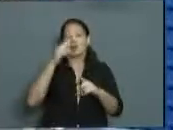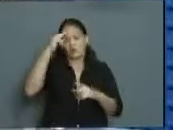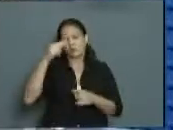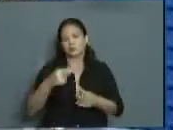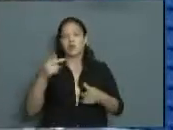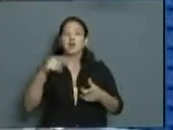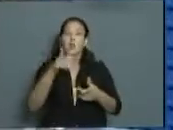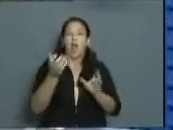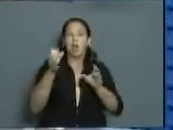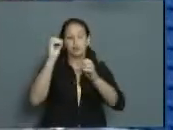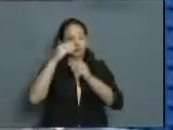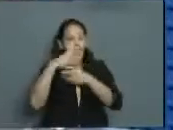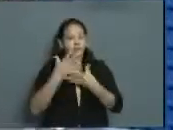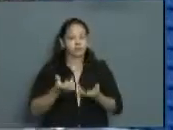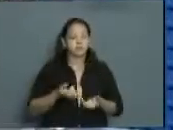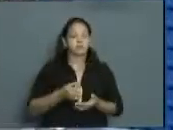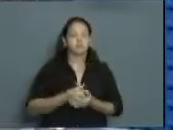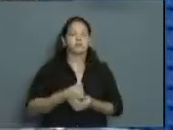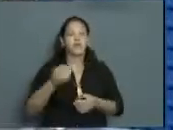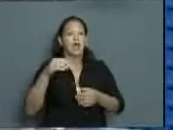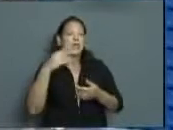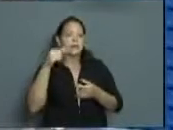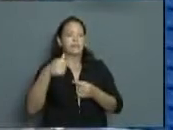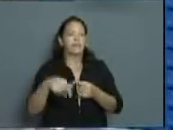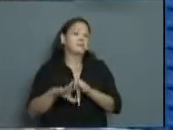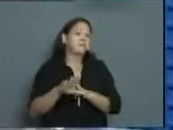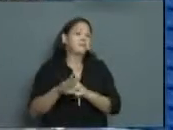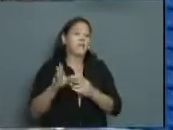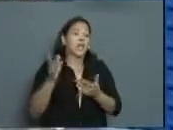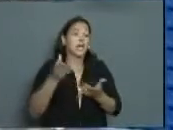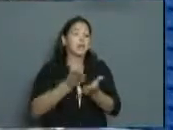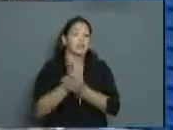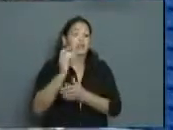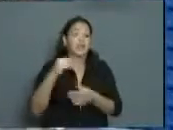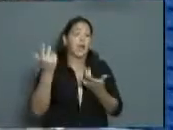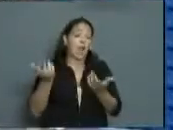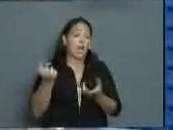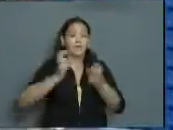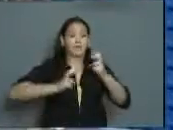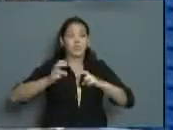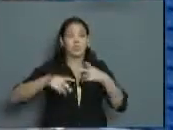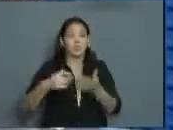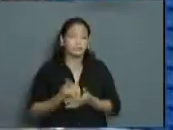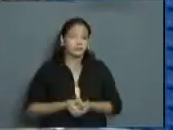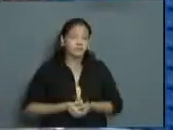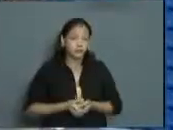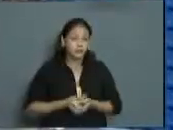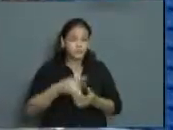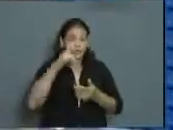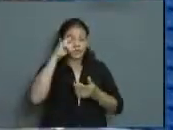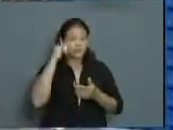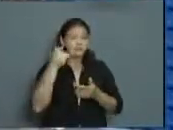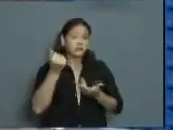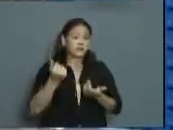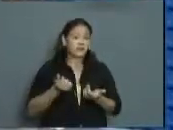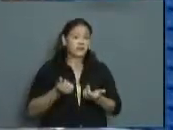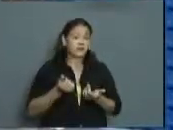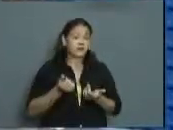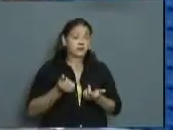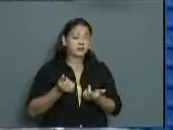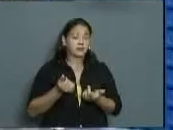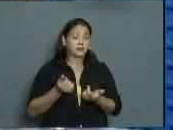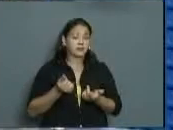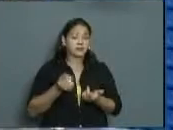para confirmación. O sea, en el curso de los próximos días llegará su confirmación y se tomará la decisión si entonces pasa